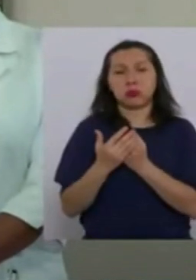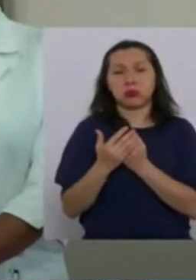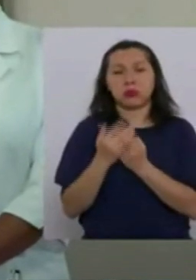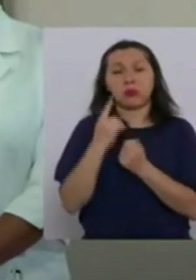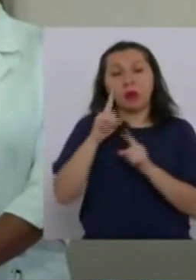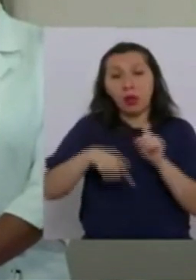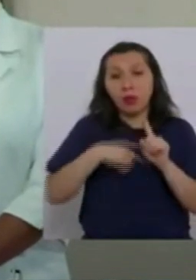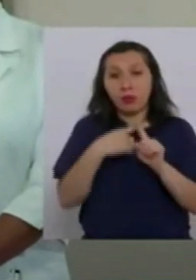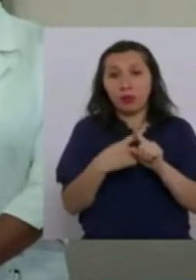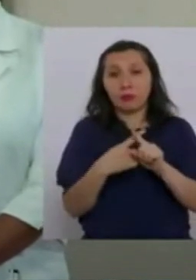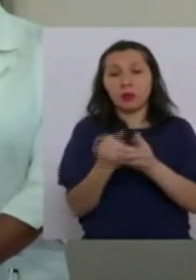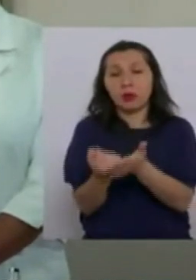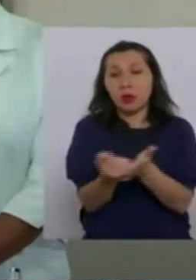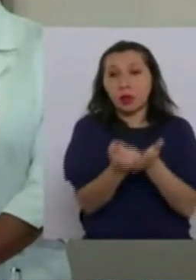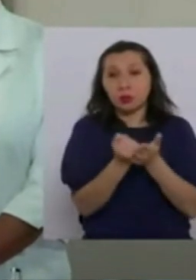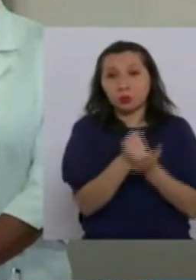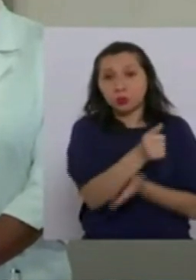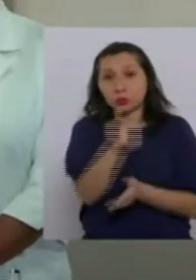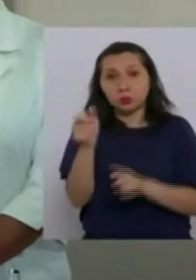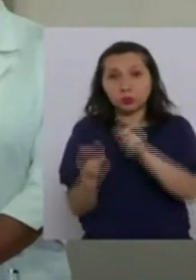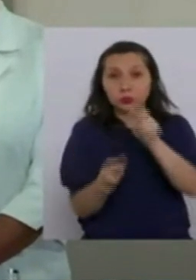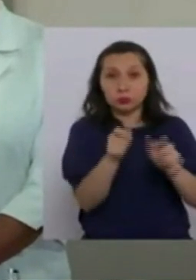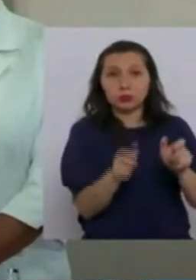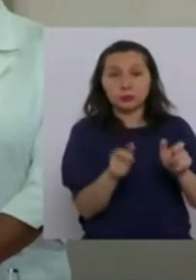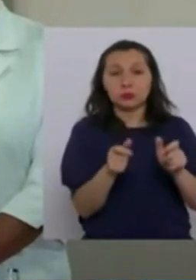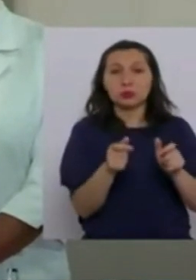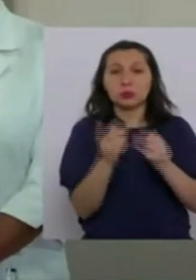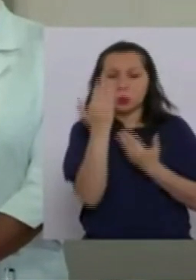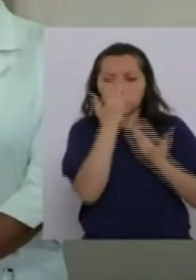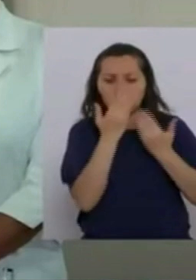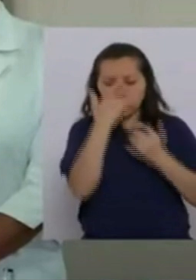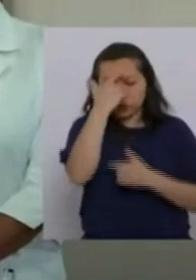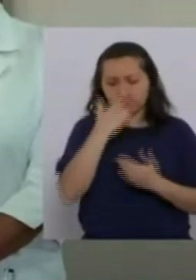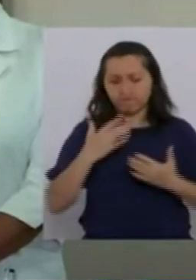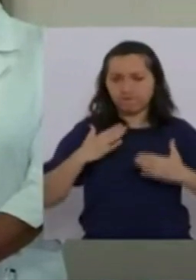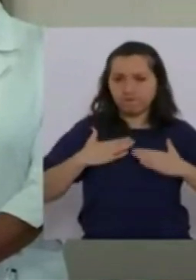personas con sus cuidados personales, mascarillas, lavado de